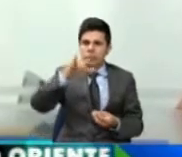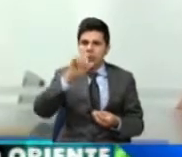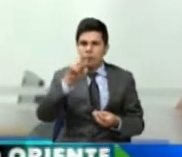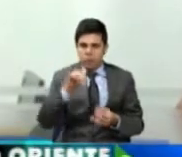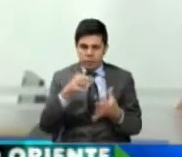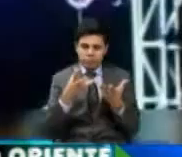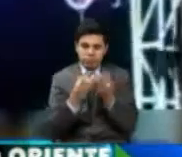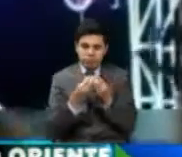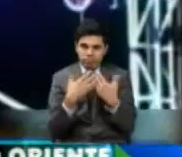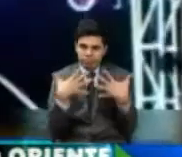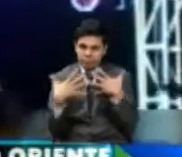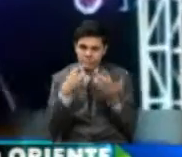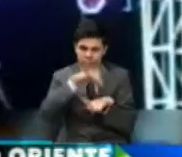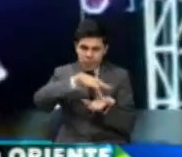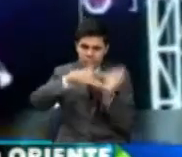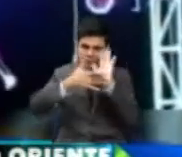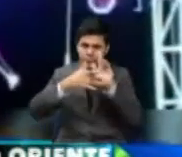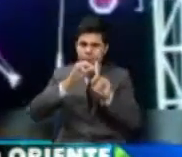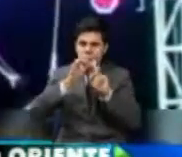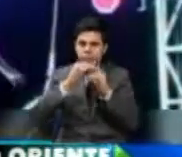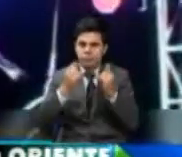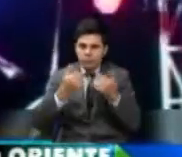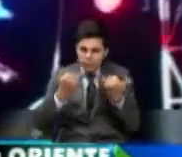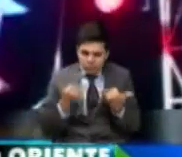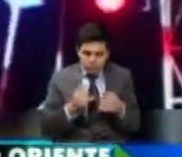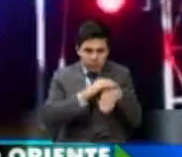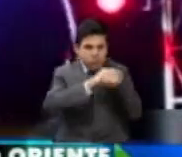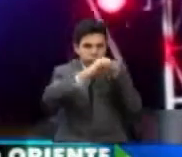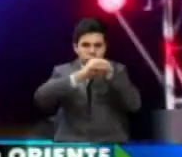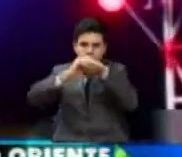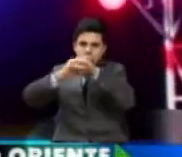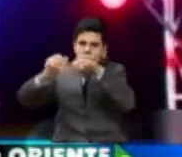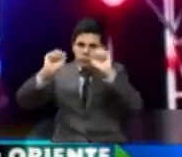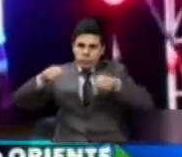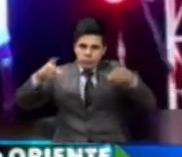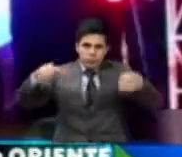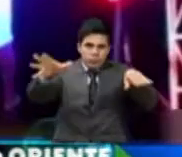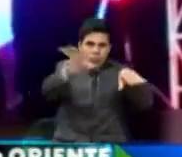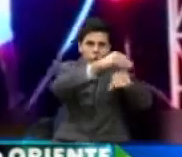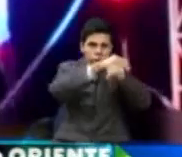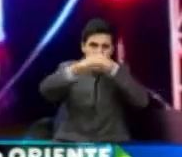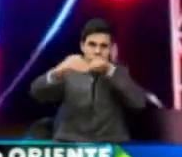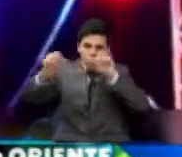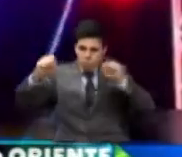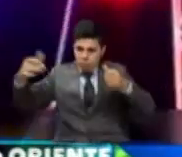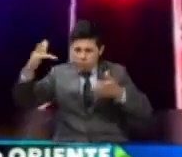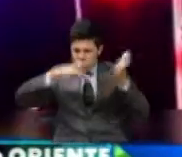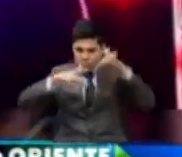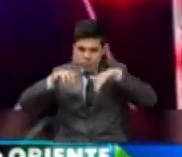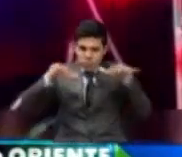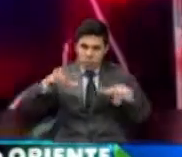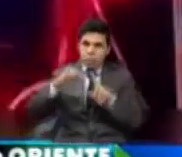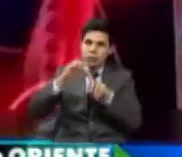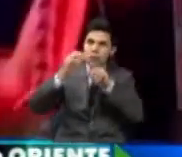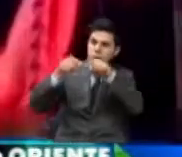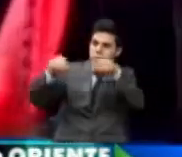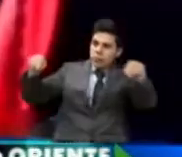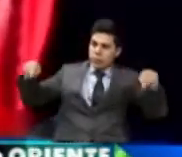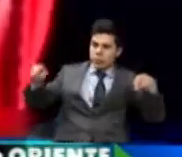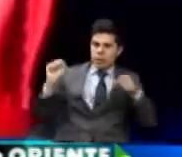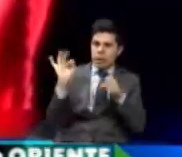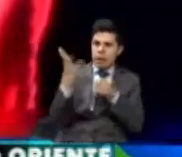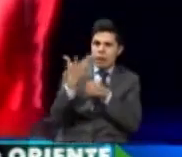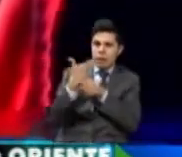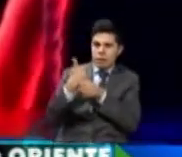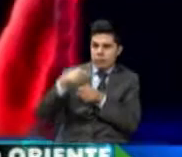se presenta como anfitrión. Desde ya se hace la invitación para que las personas acompañen en esta temporada realizarse en las instalaciones de la Escuela de Artes Las